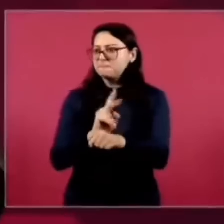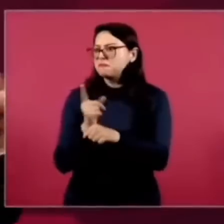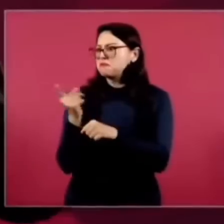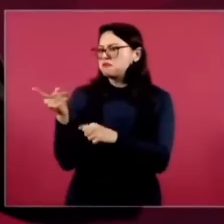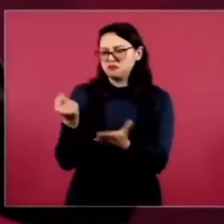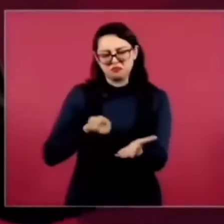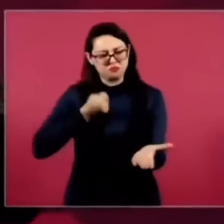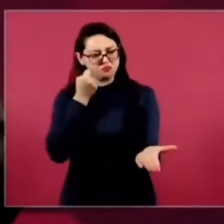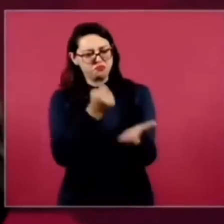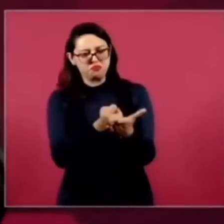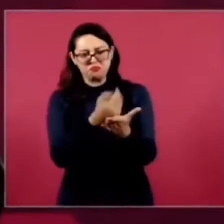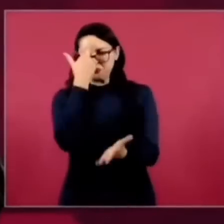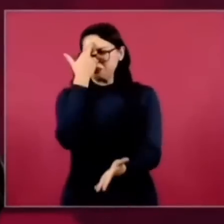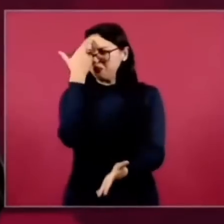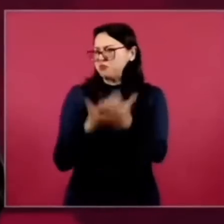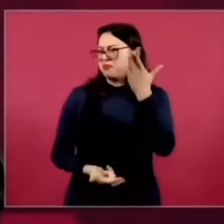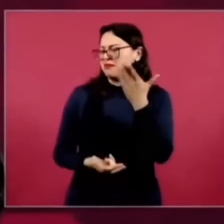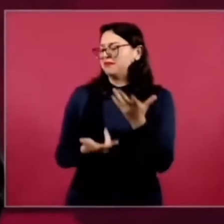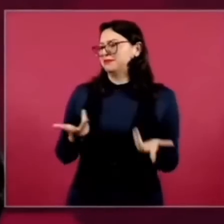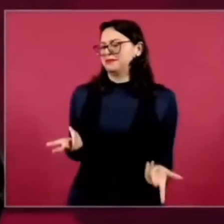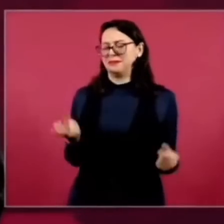¿qué está pasando?